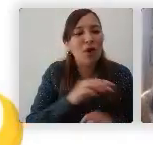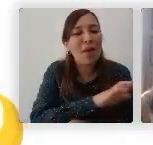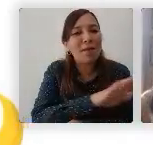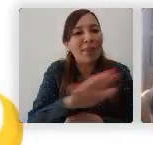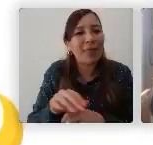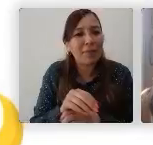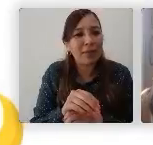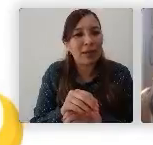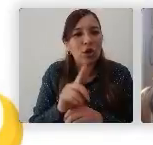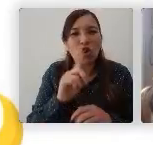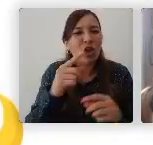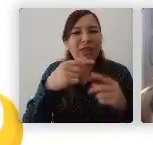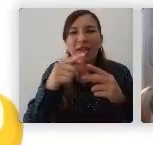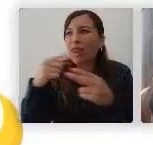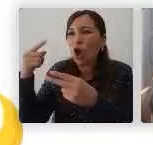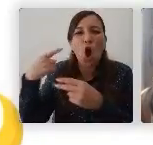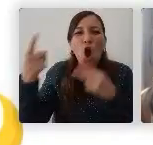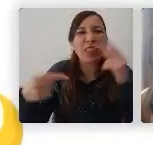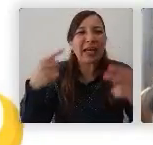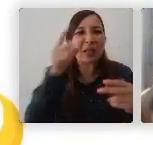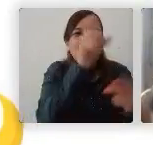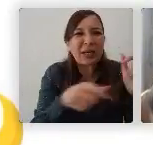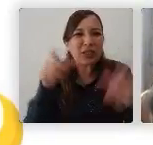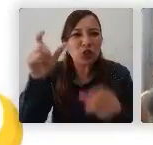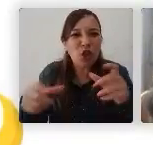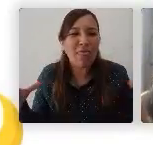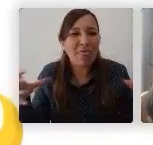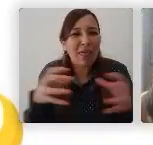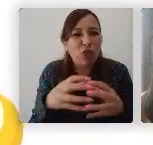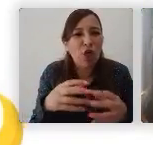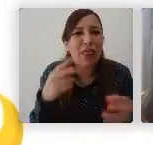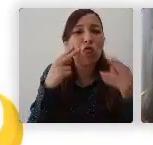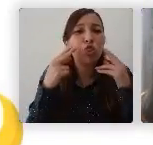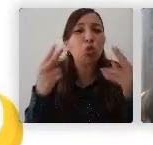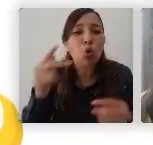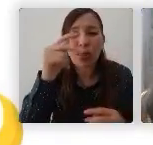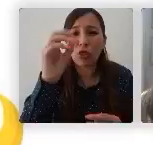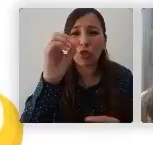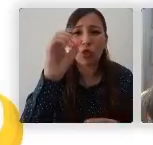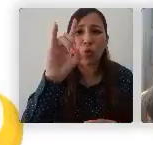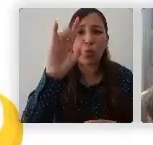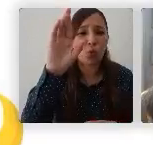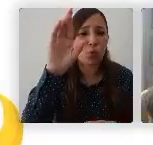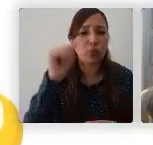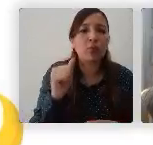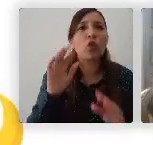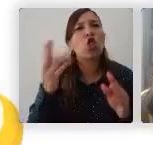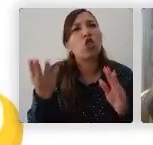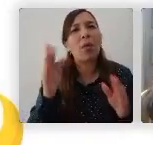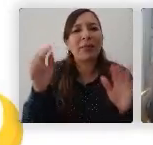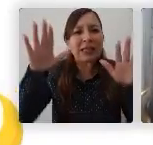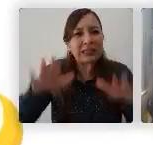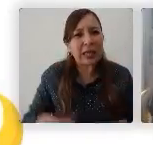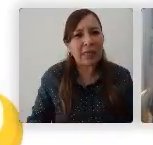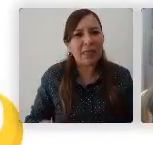40 indicar en la permanencia vamos a ver que van a permanecer más de una semana y